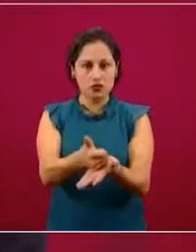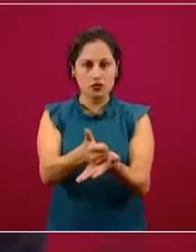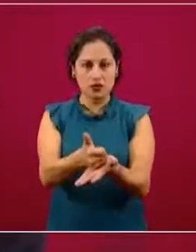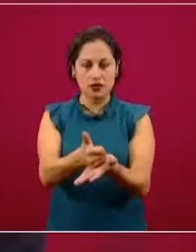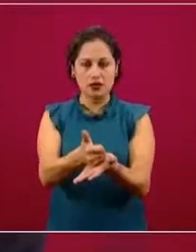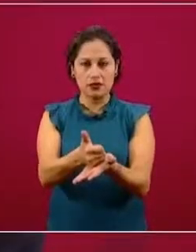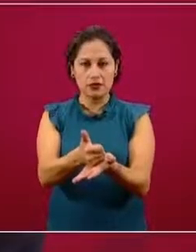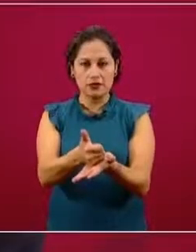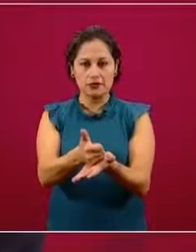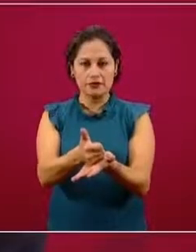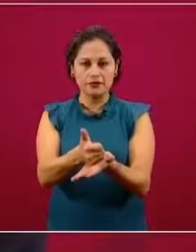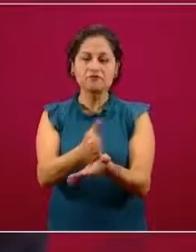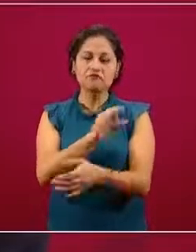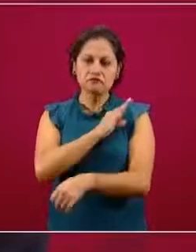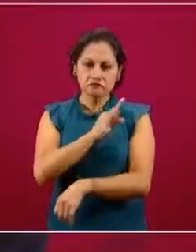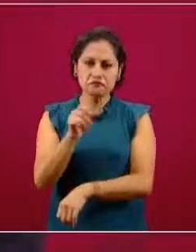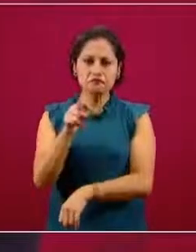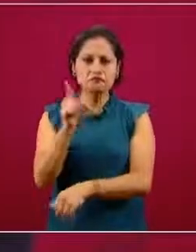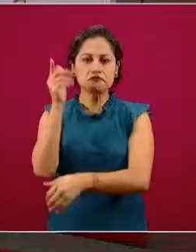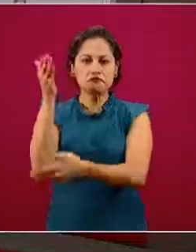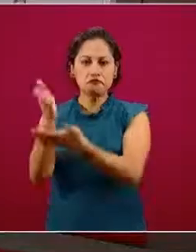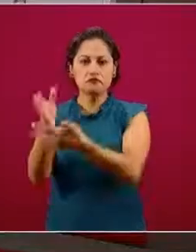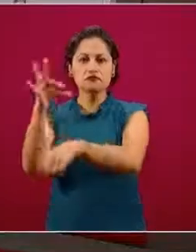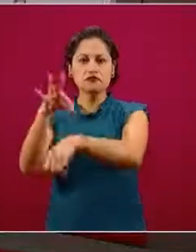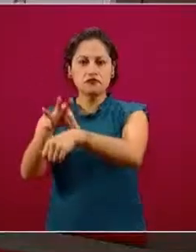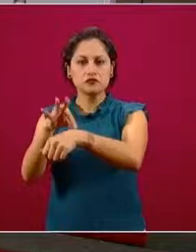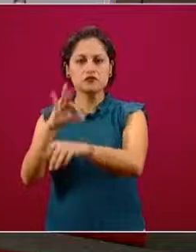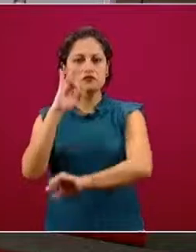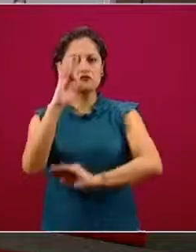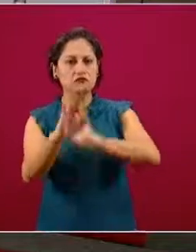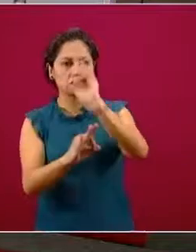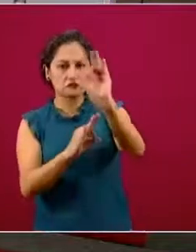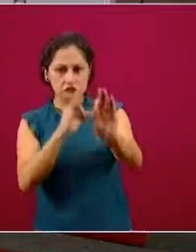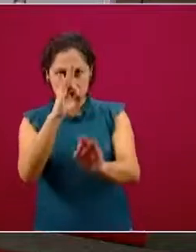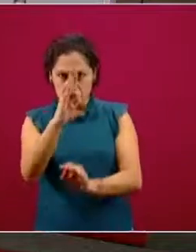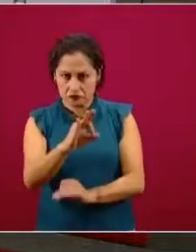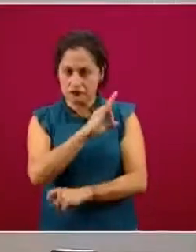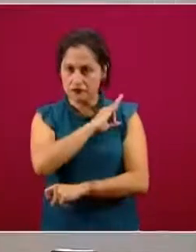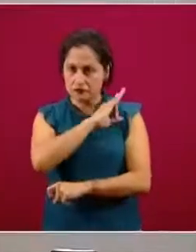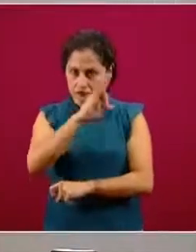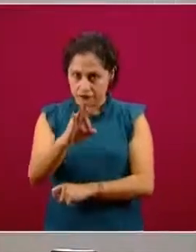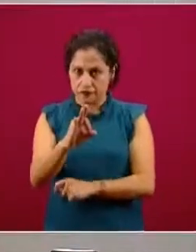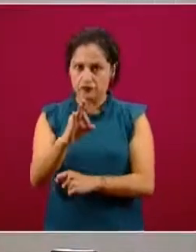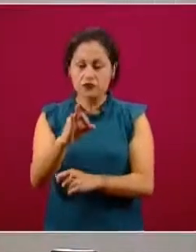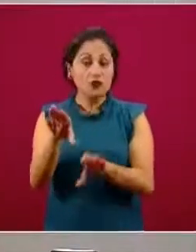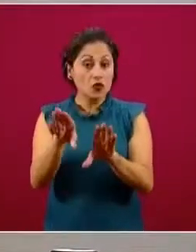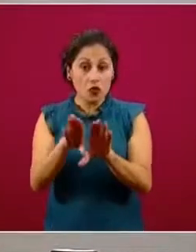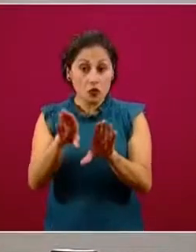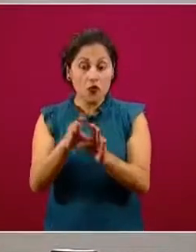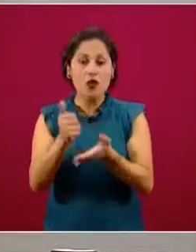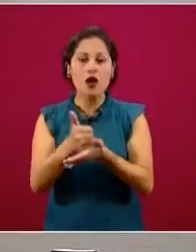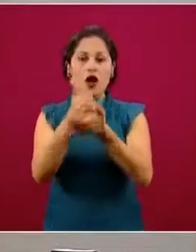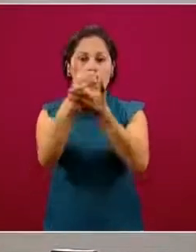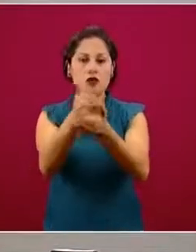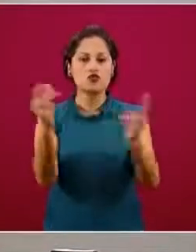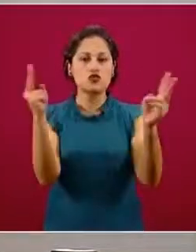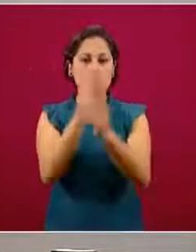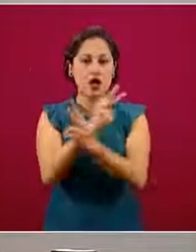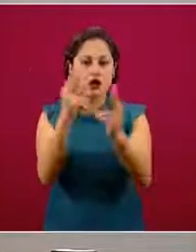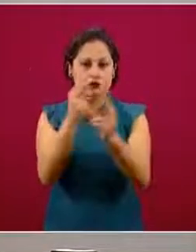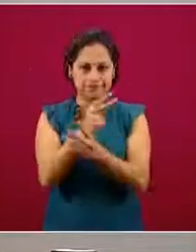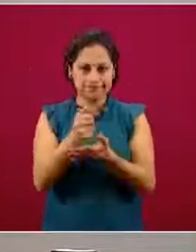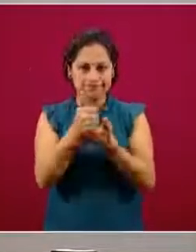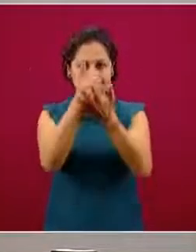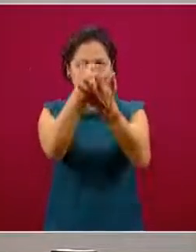COVID y entonces reciba el apoyo médico necesario, fundamentalmente es la oxigenación, o